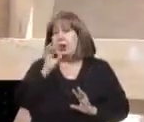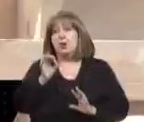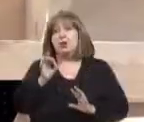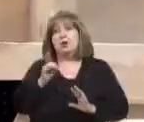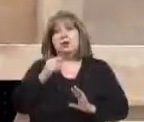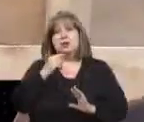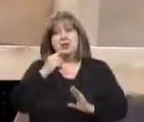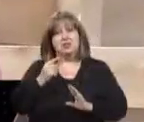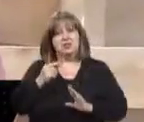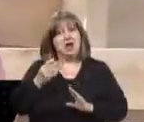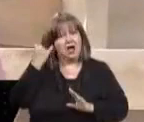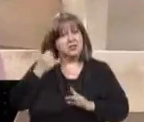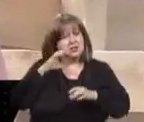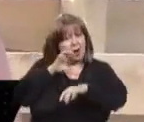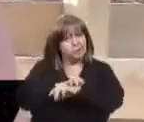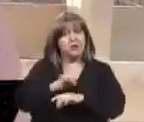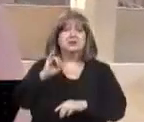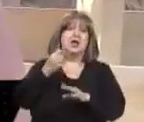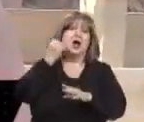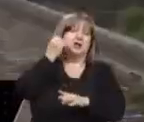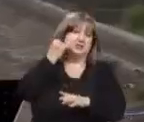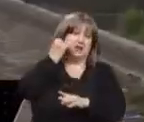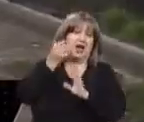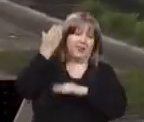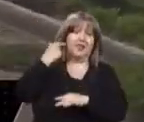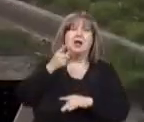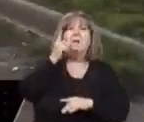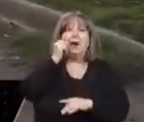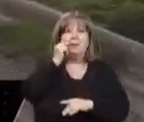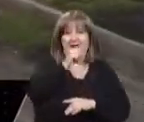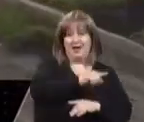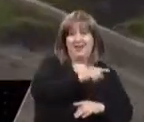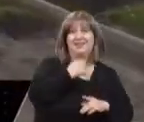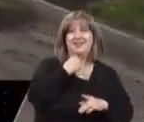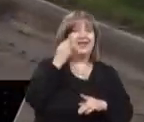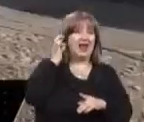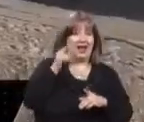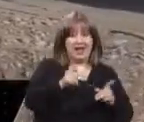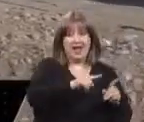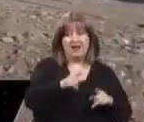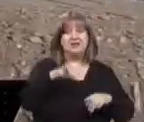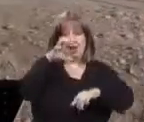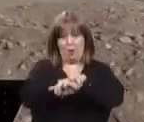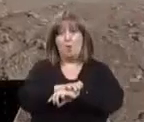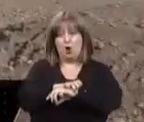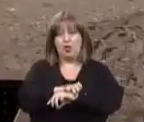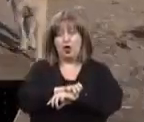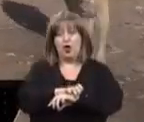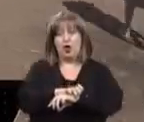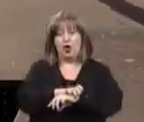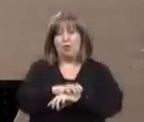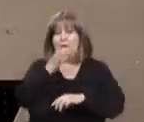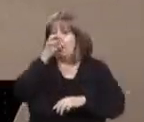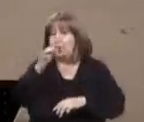no no si había mordido su papá en una ocasión el perro había mordido a su dueño Pero nunca